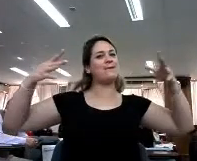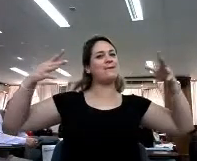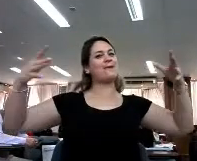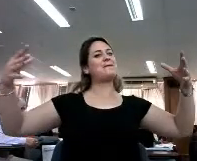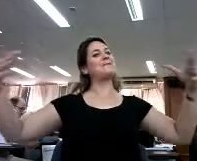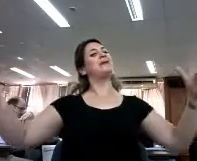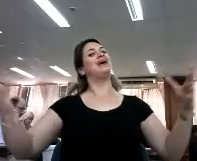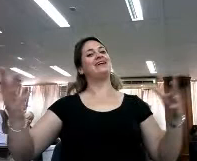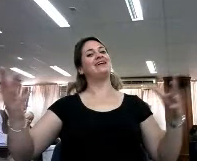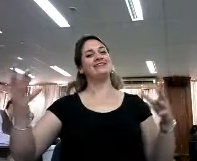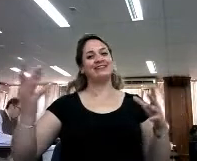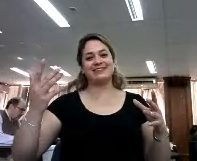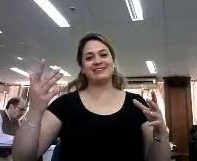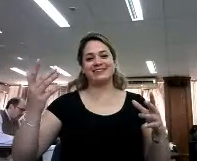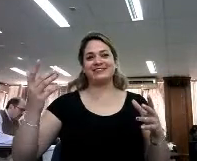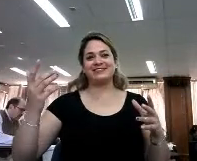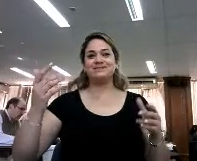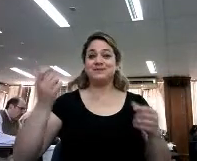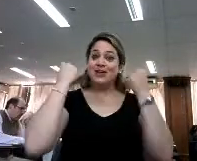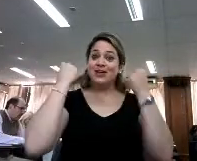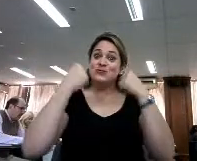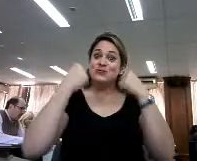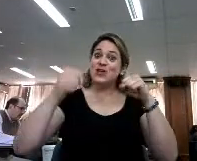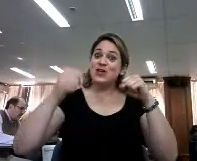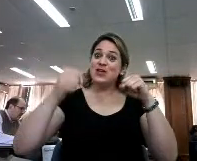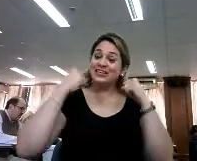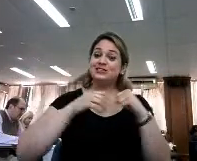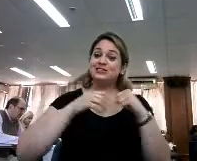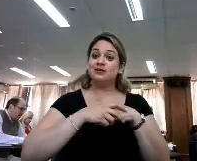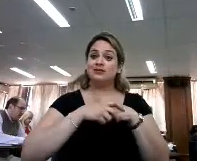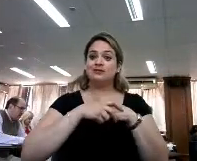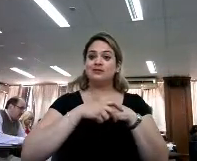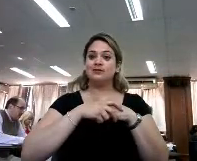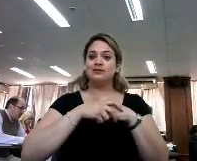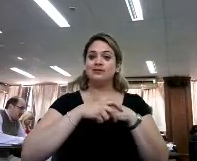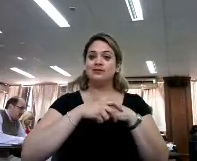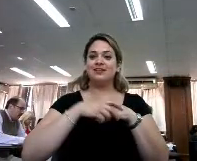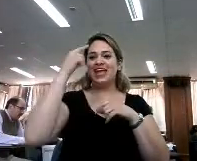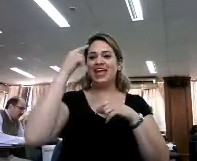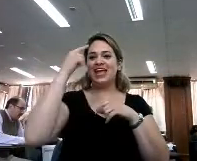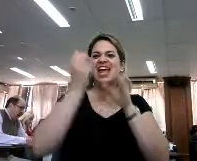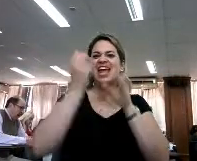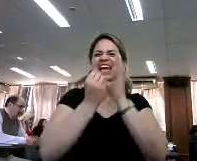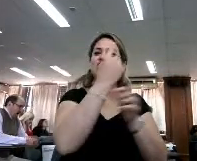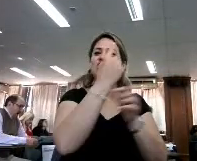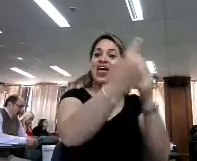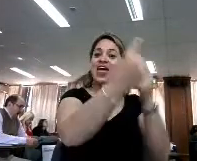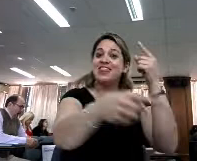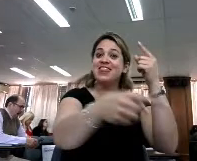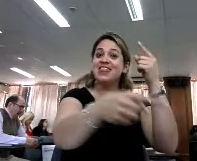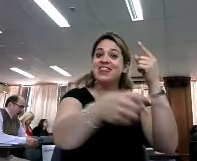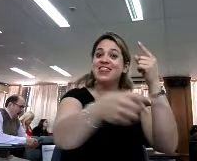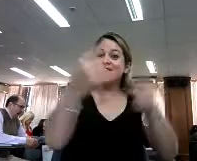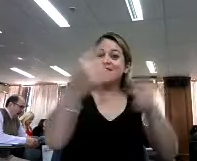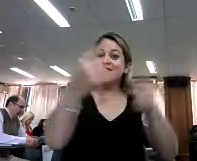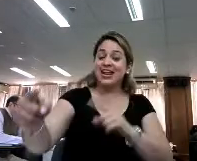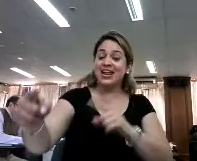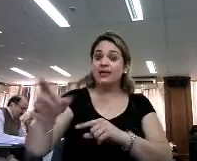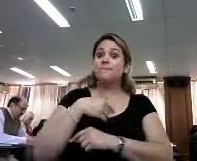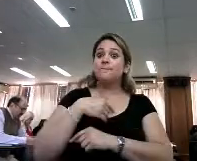llegaríamos a un ejercicio de creación diferente, porque la materialización de